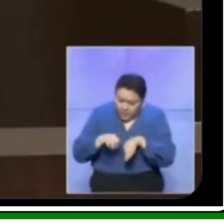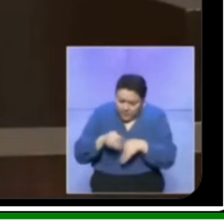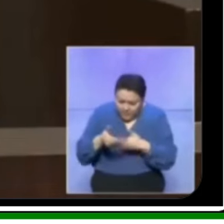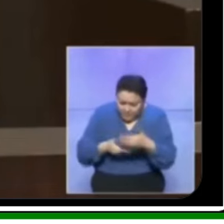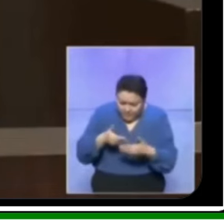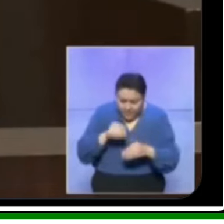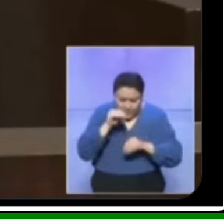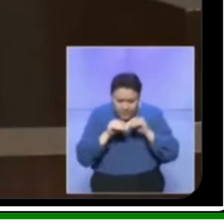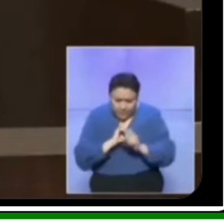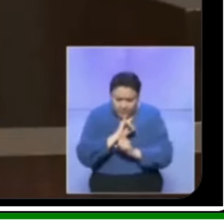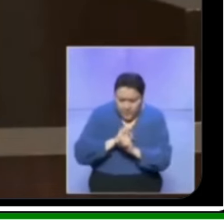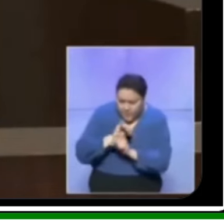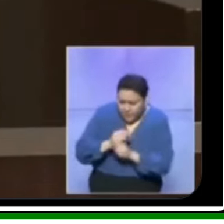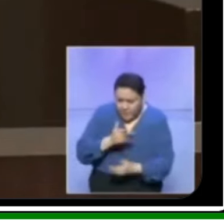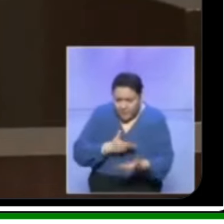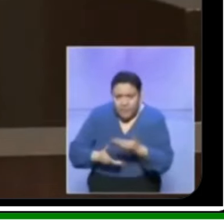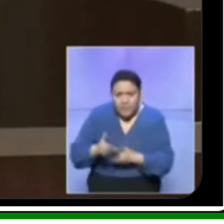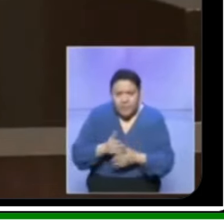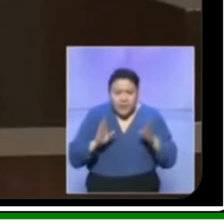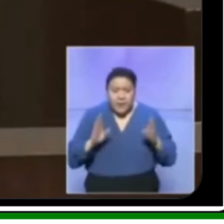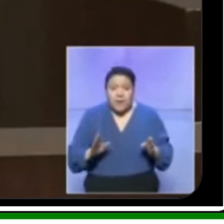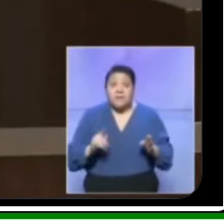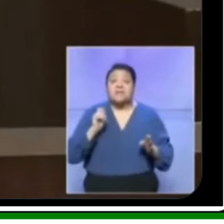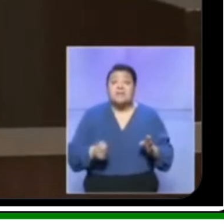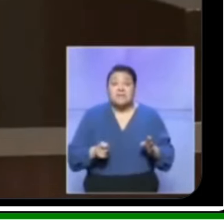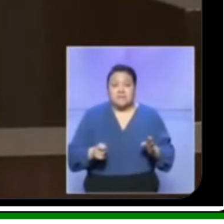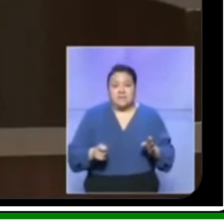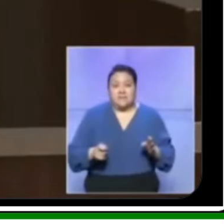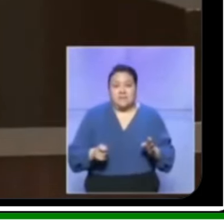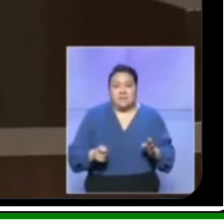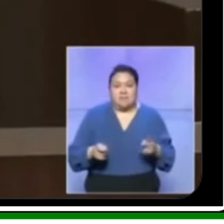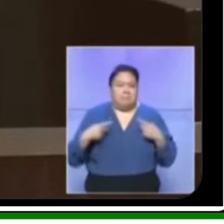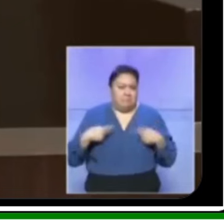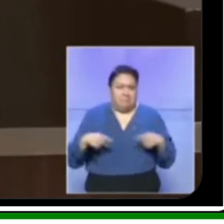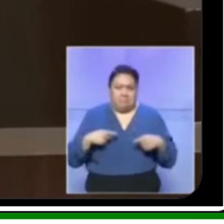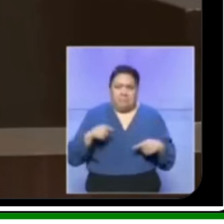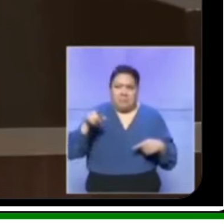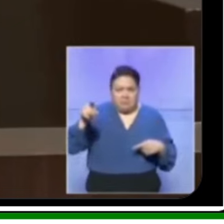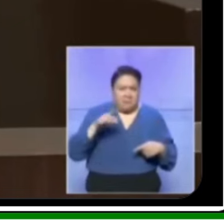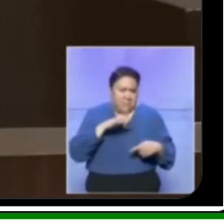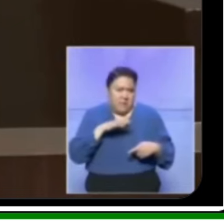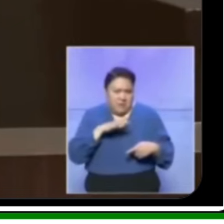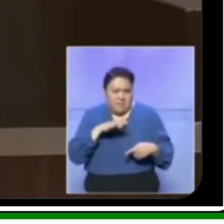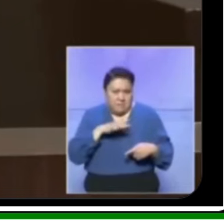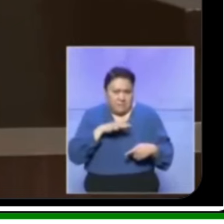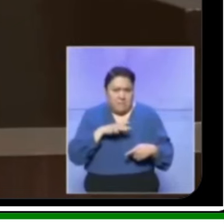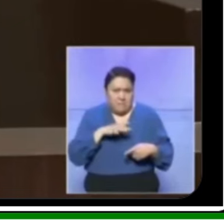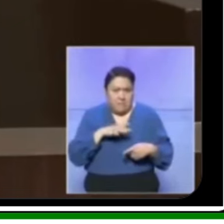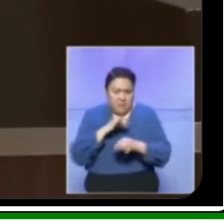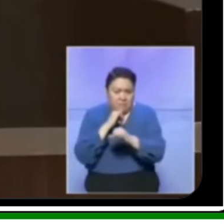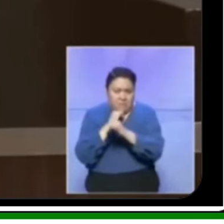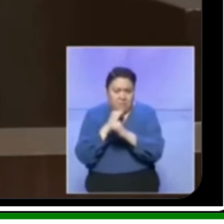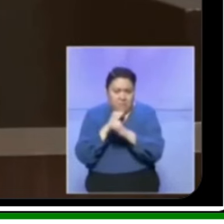tiempo suficiente para que las partes pudiesen consultar el